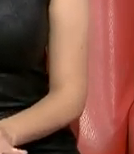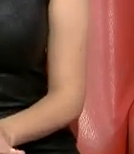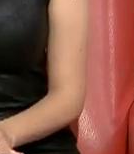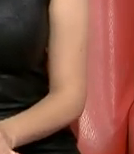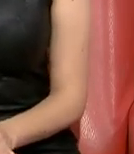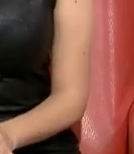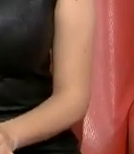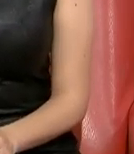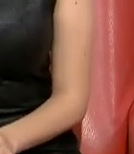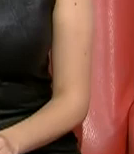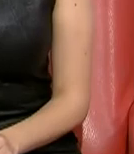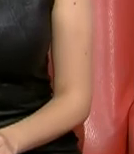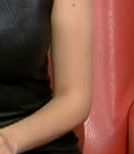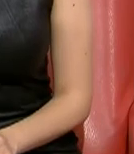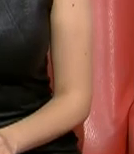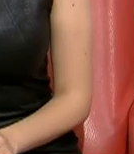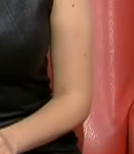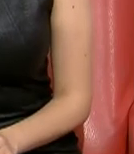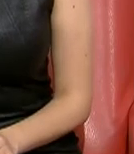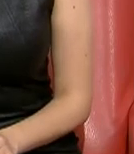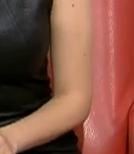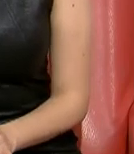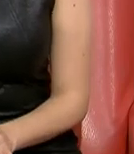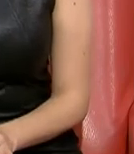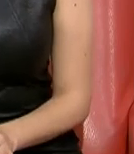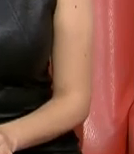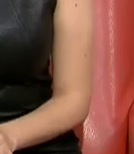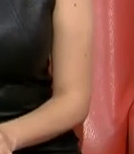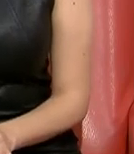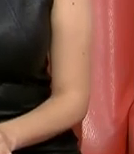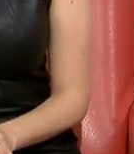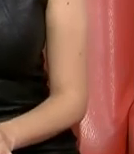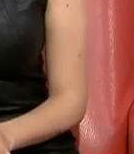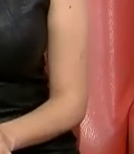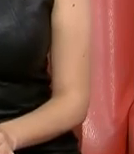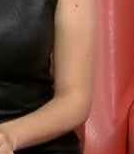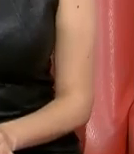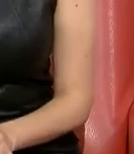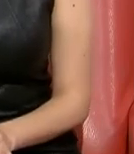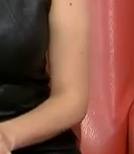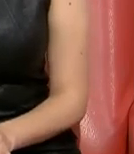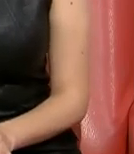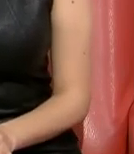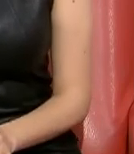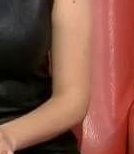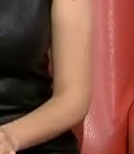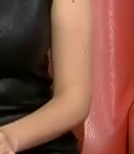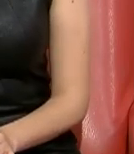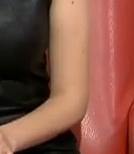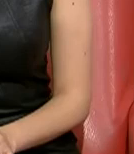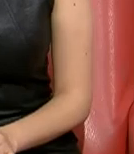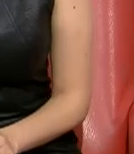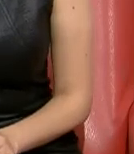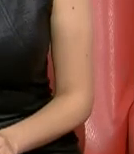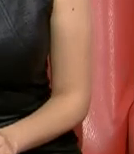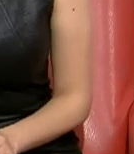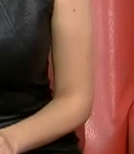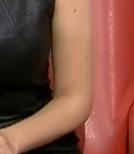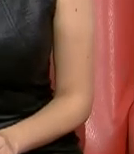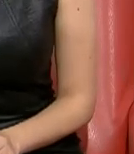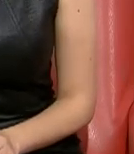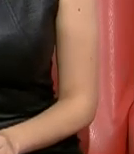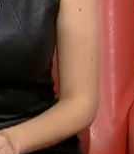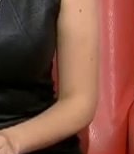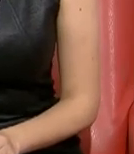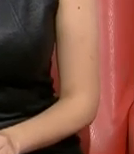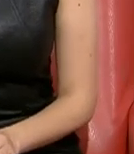y que estuvo orbitando Saturno y también conoció sus lunas, las cuales podrían revelarnos más información sobre el origen de la vida